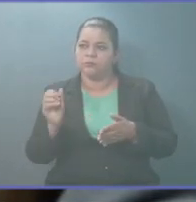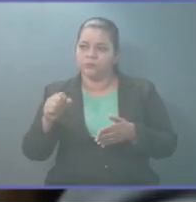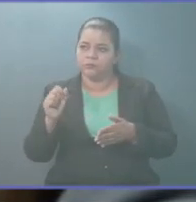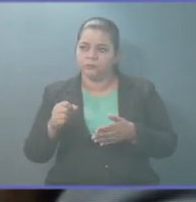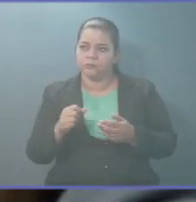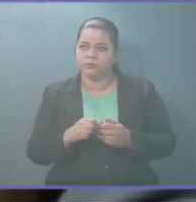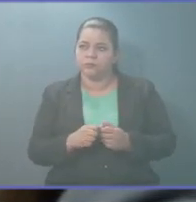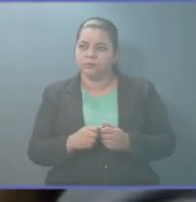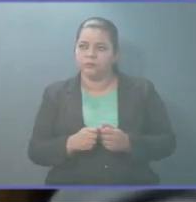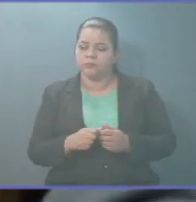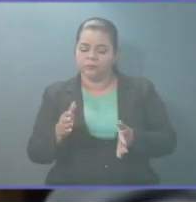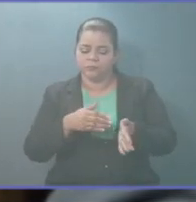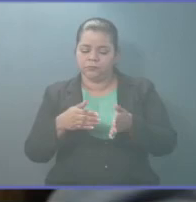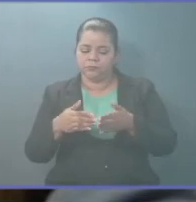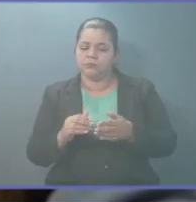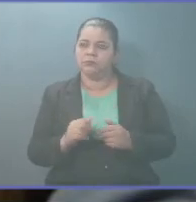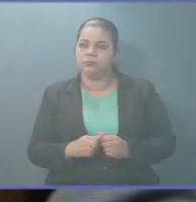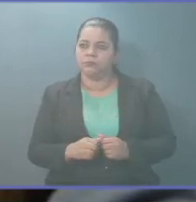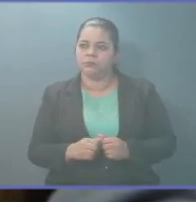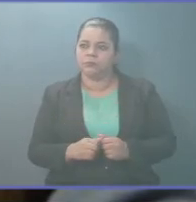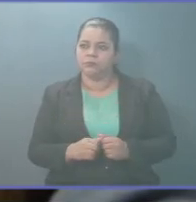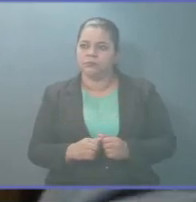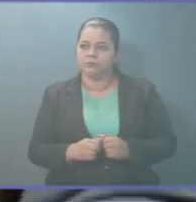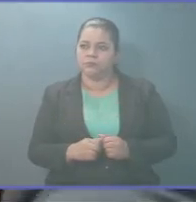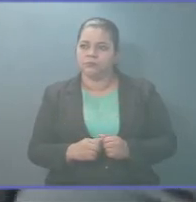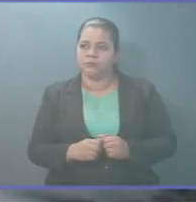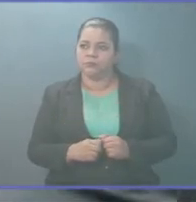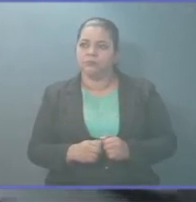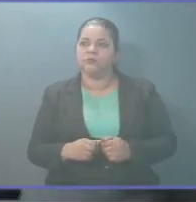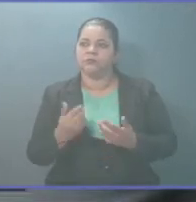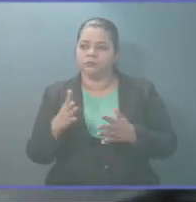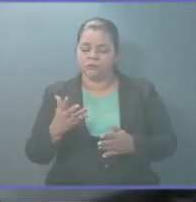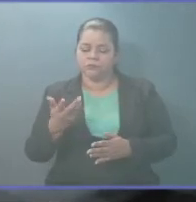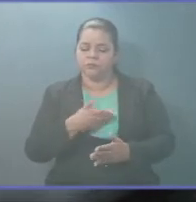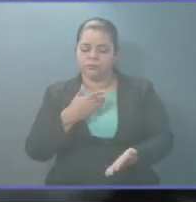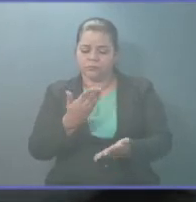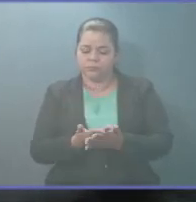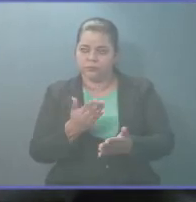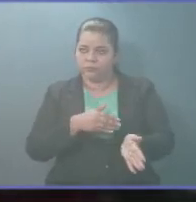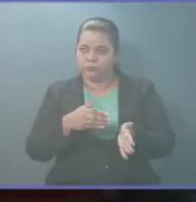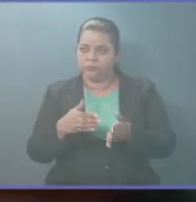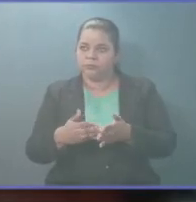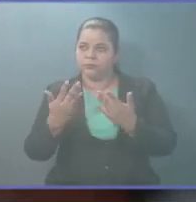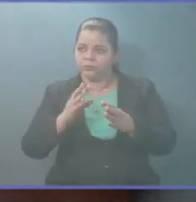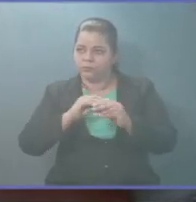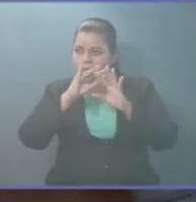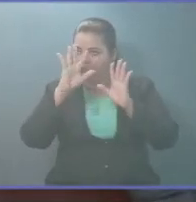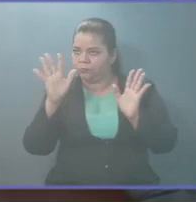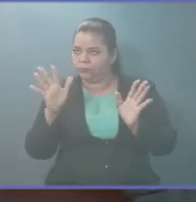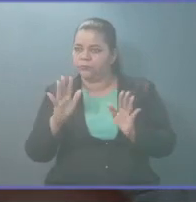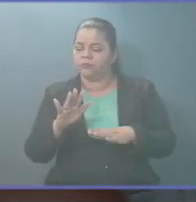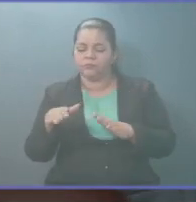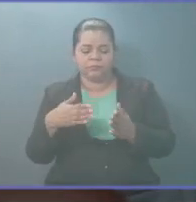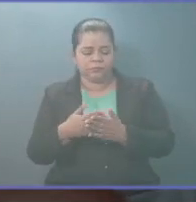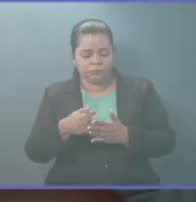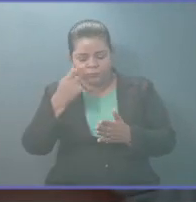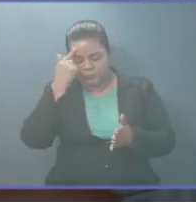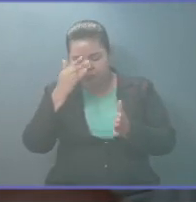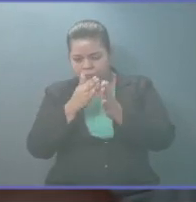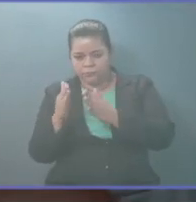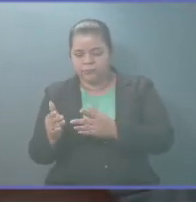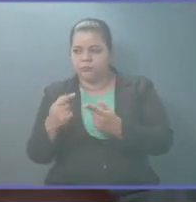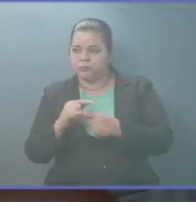que está es como ampliando más el concepto, pero todos los conceptos son válidos, tal como ellos lo han puesto acá son